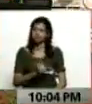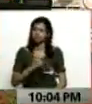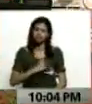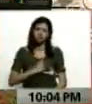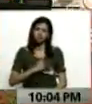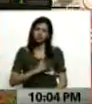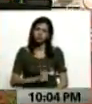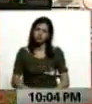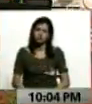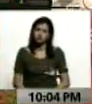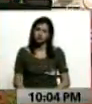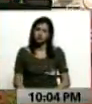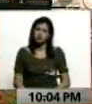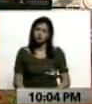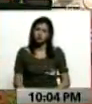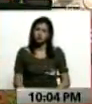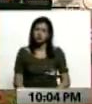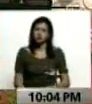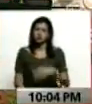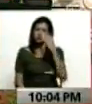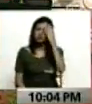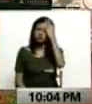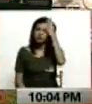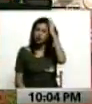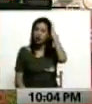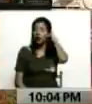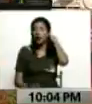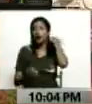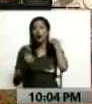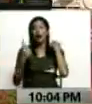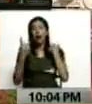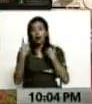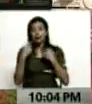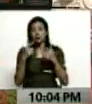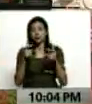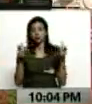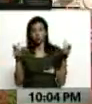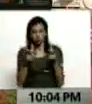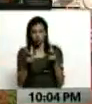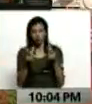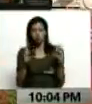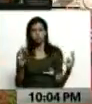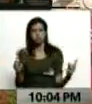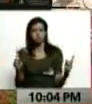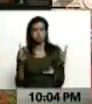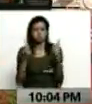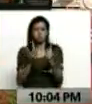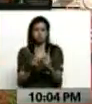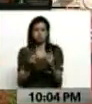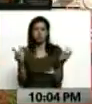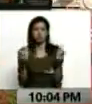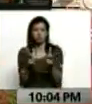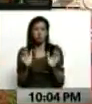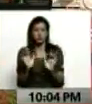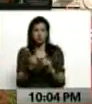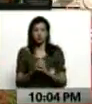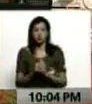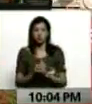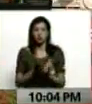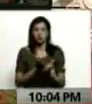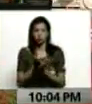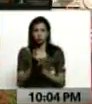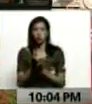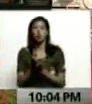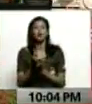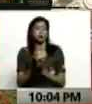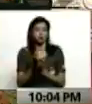tenemos yo Recibí una gente ayer Atendió una gente que van